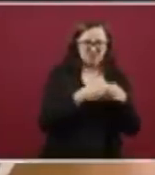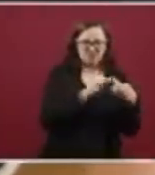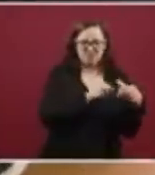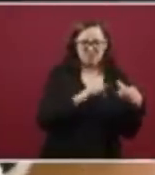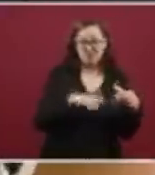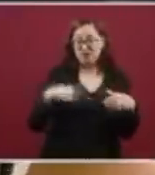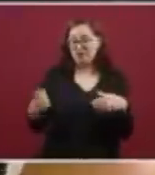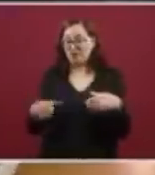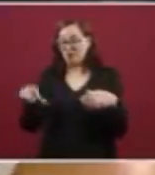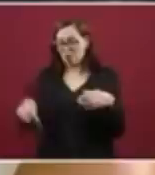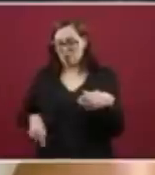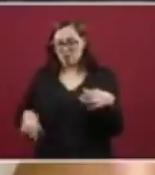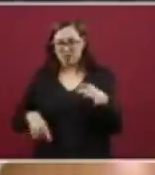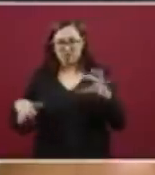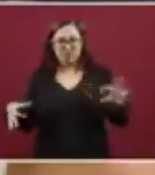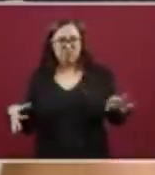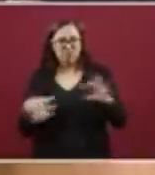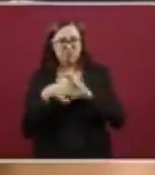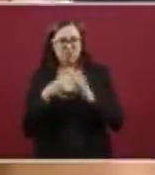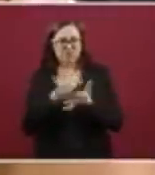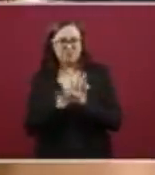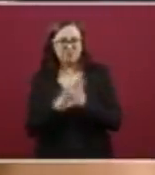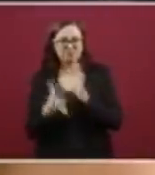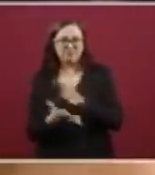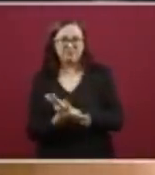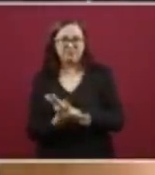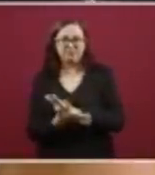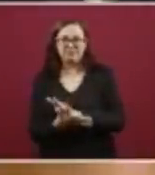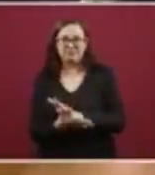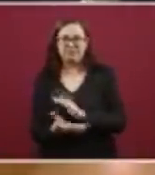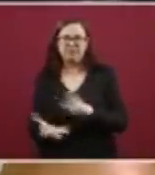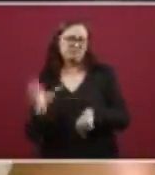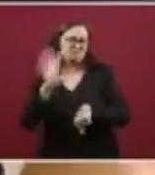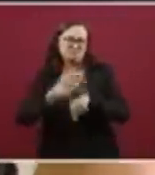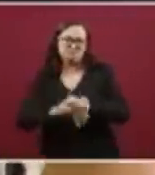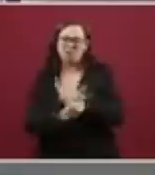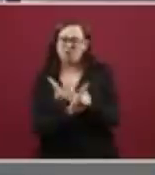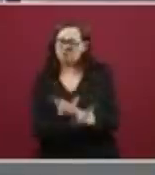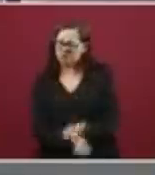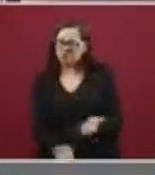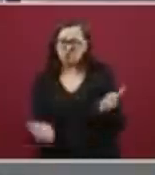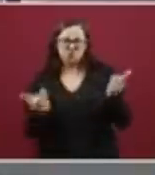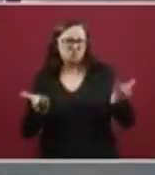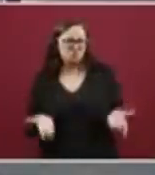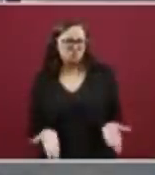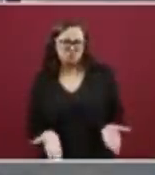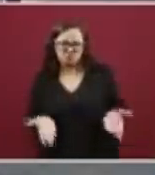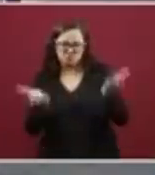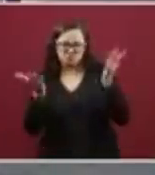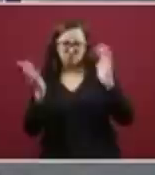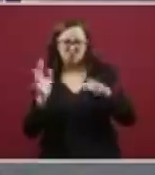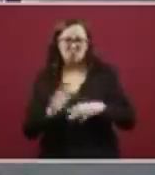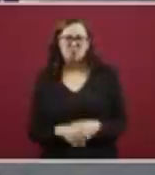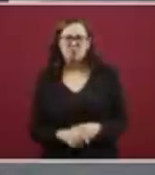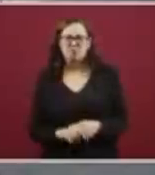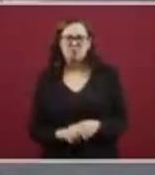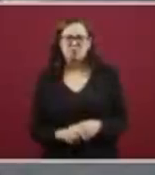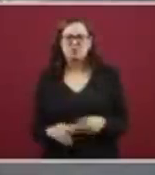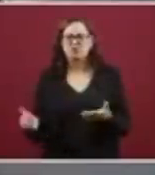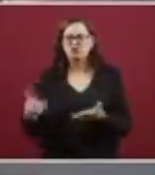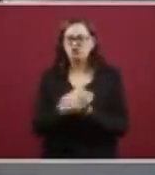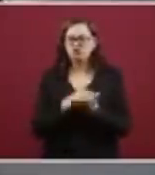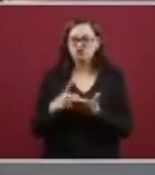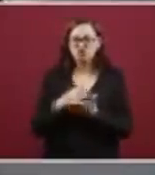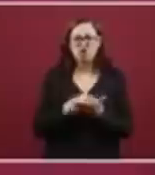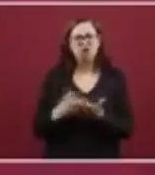que permitía el, digamos, el libre tránsito de todo tipo de drogas hacia